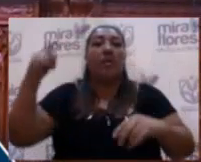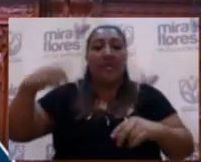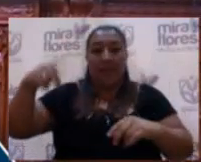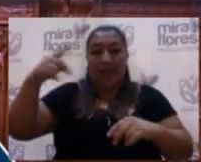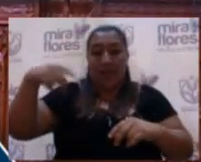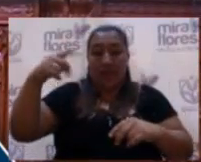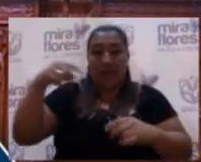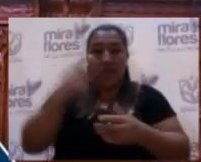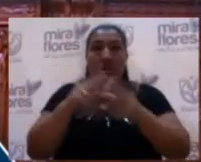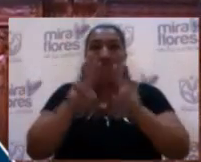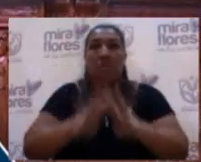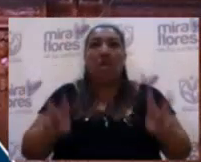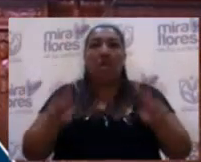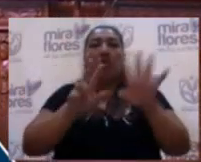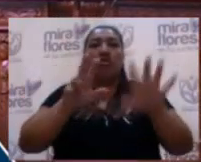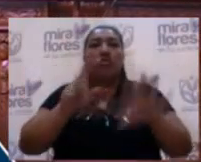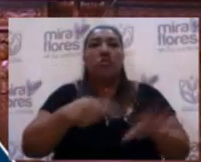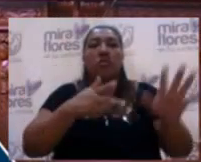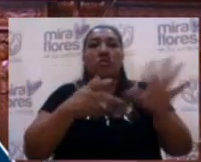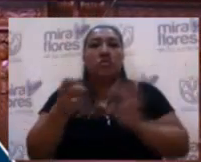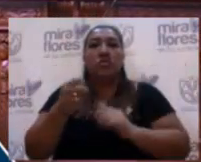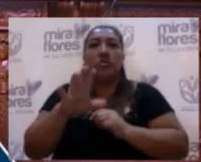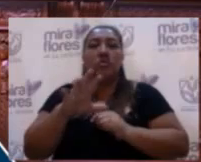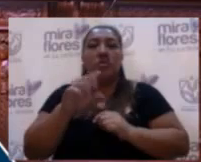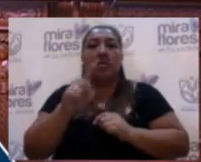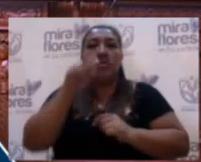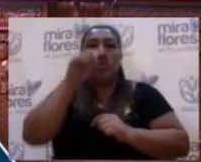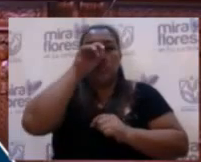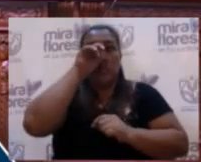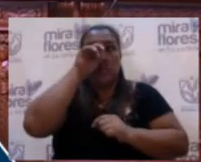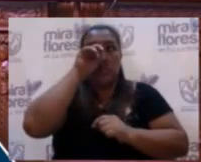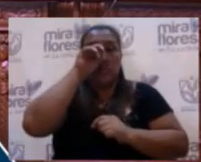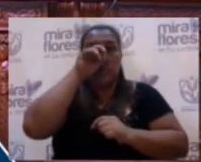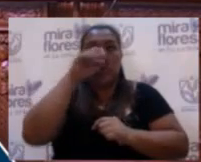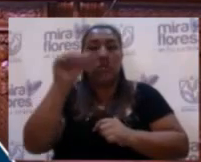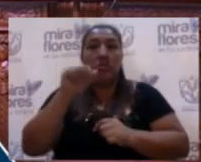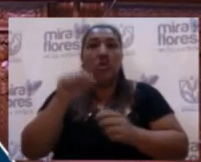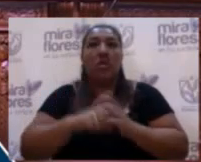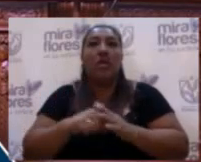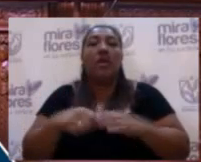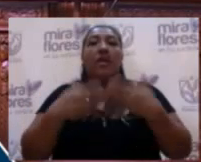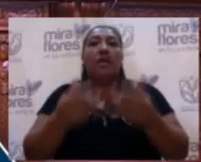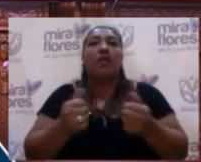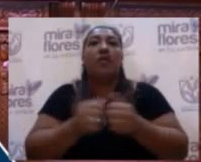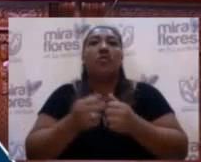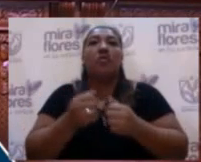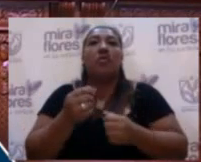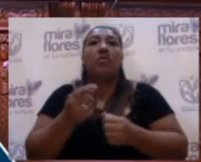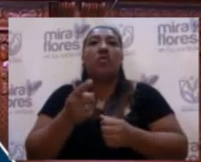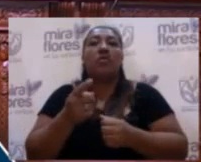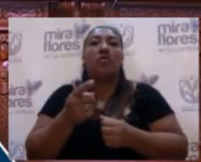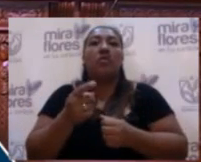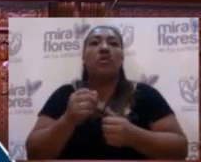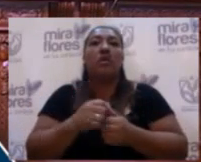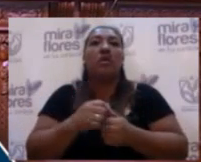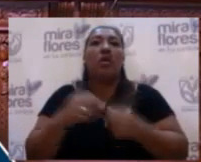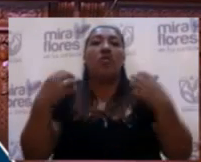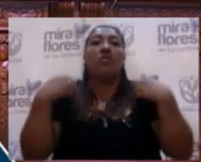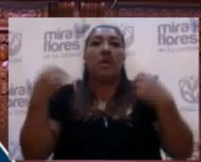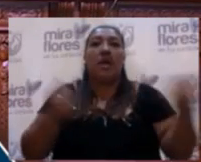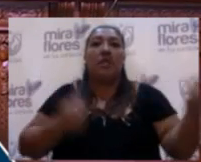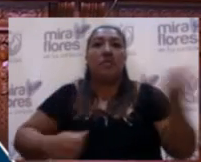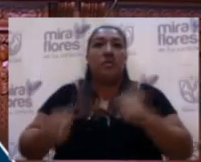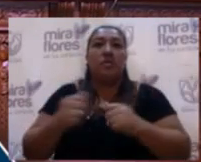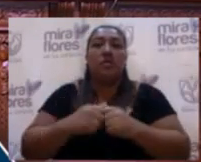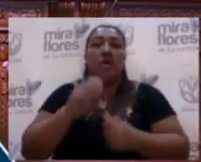pedestal valorizados en 8.851 soles ofrecidos por estímulos ubicados en las oficinas